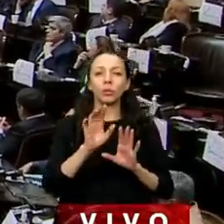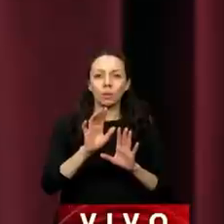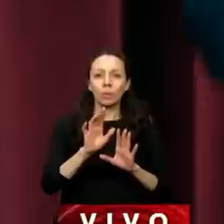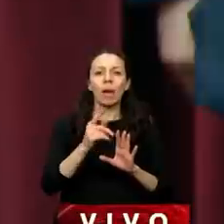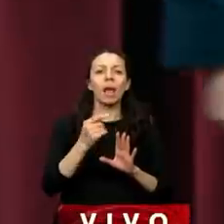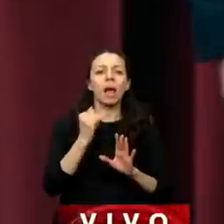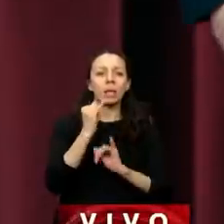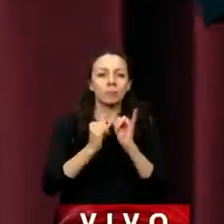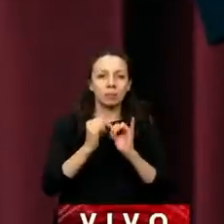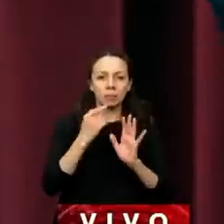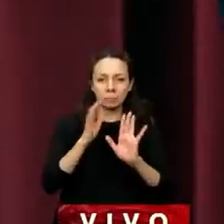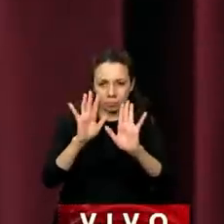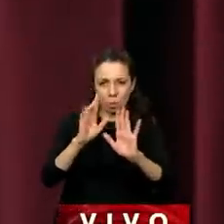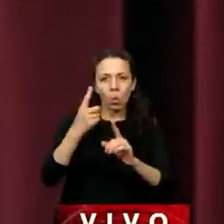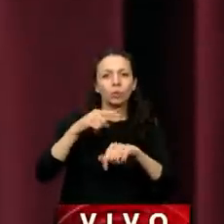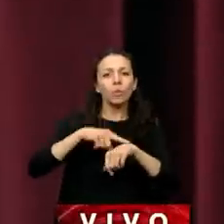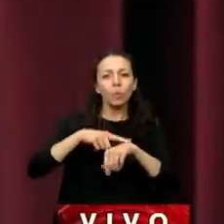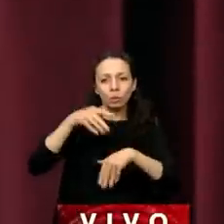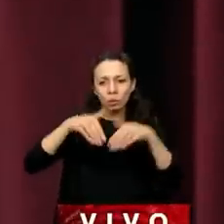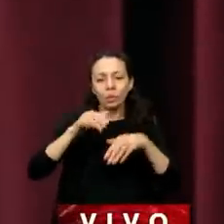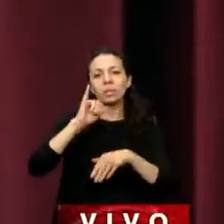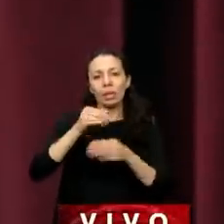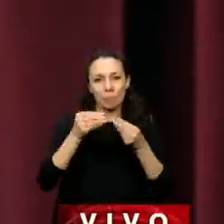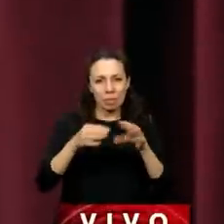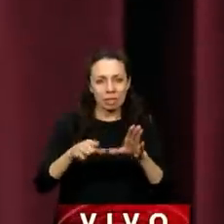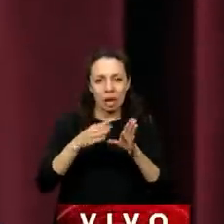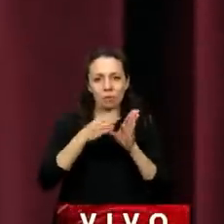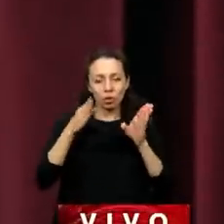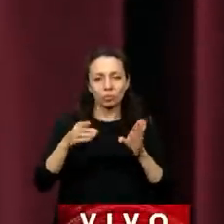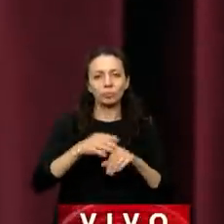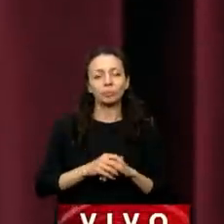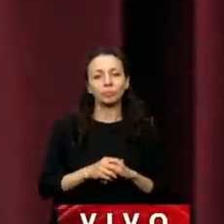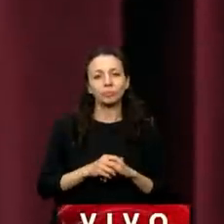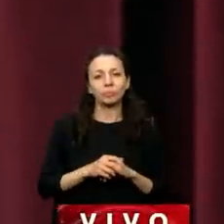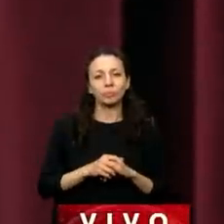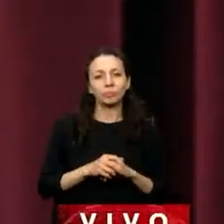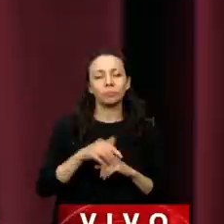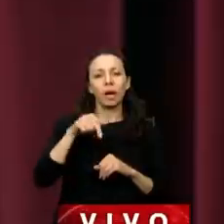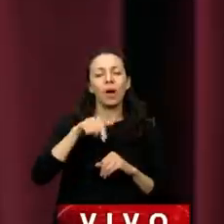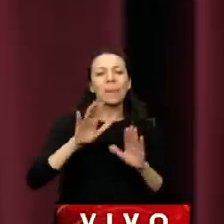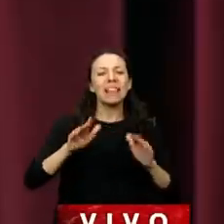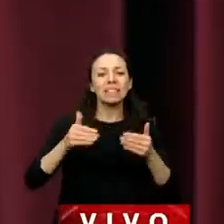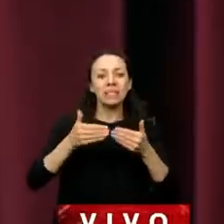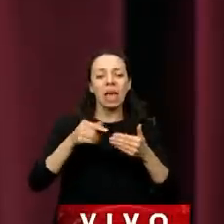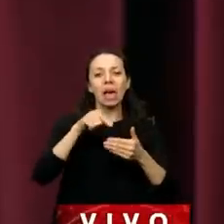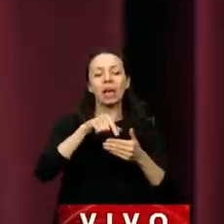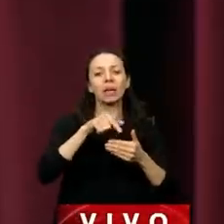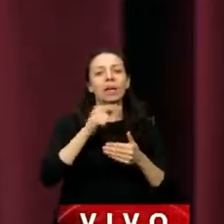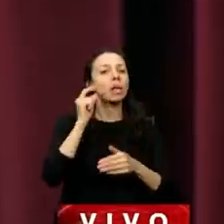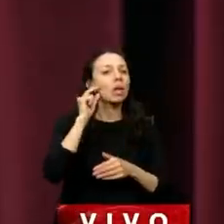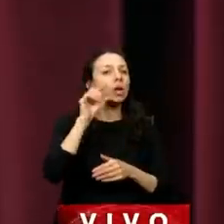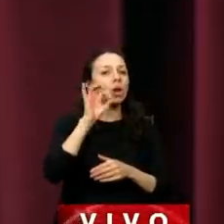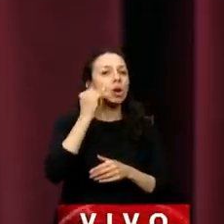expresado. Empezamos con esa parte. En uso de la palabra para el cierre del debate, el diputado Daniel